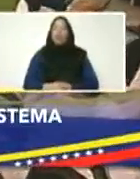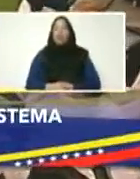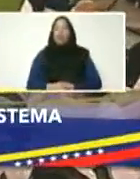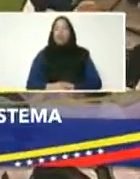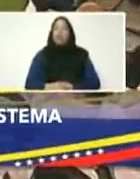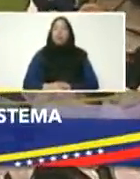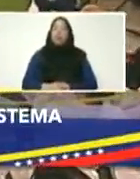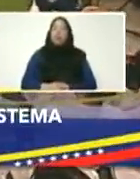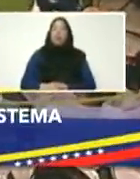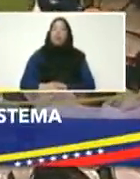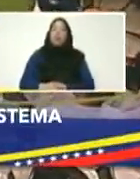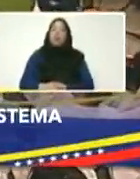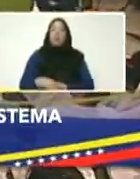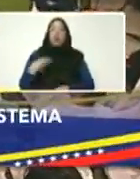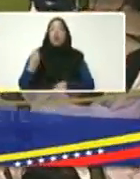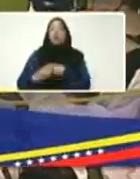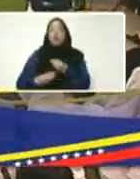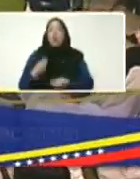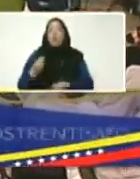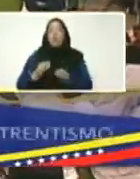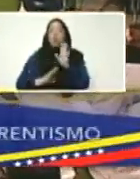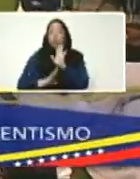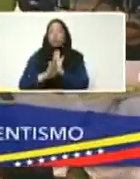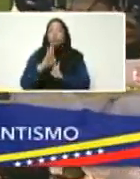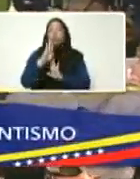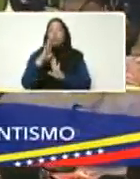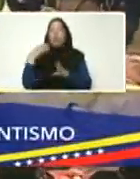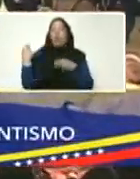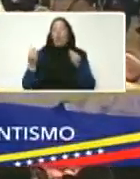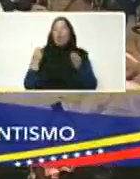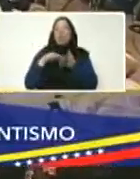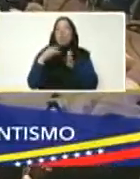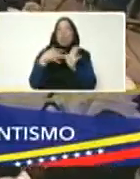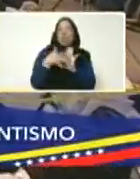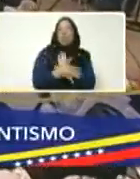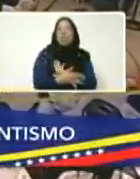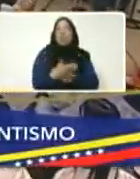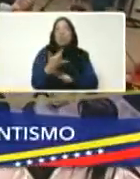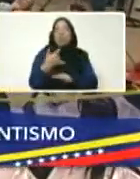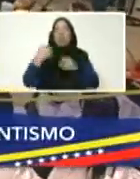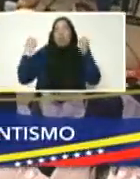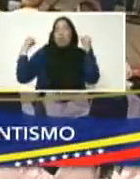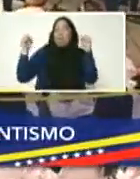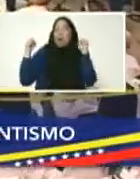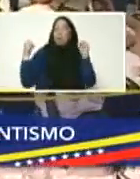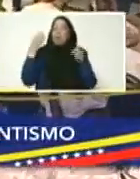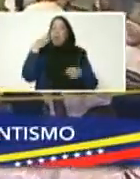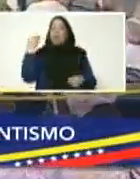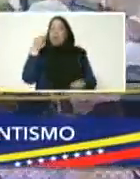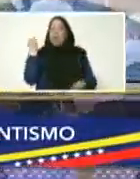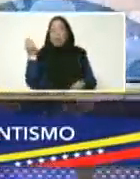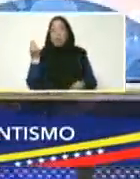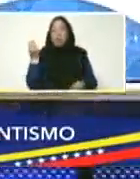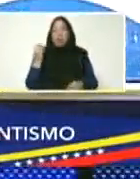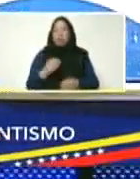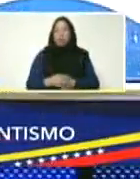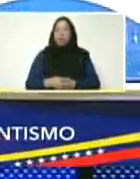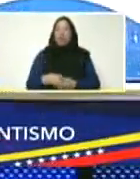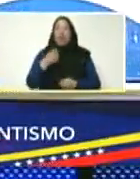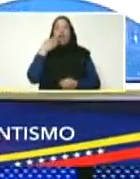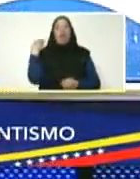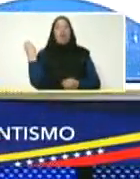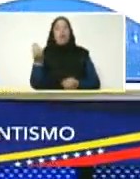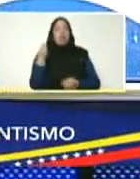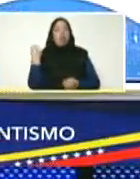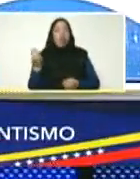Son conceptos que vamos construyendo a la luz de la práctica. De la práctica